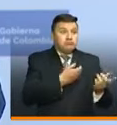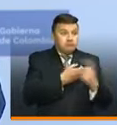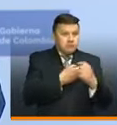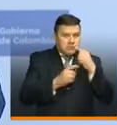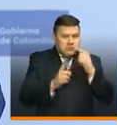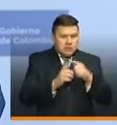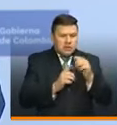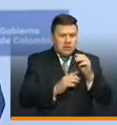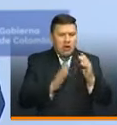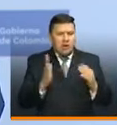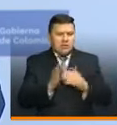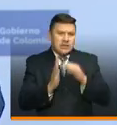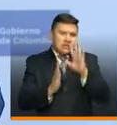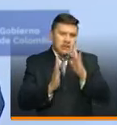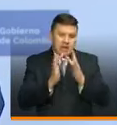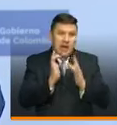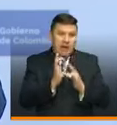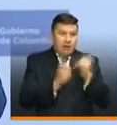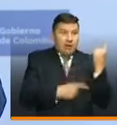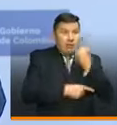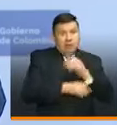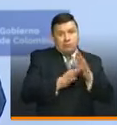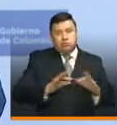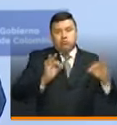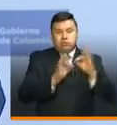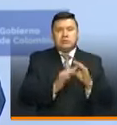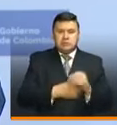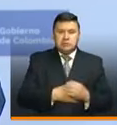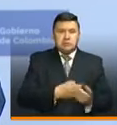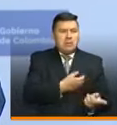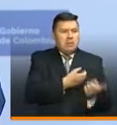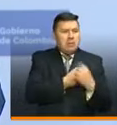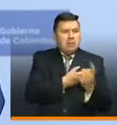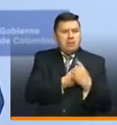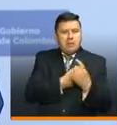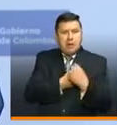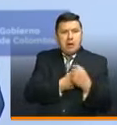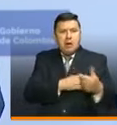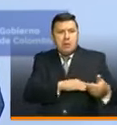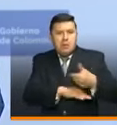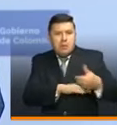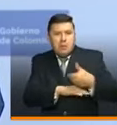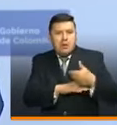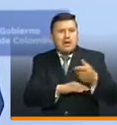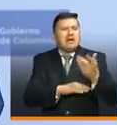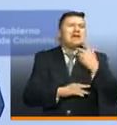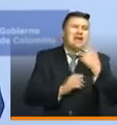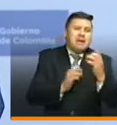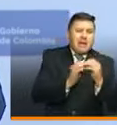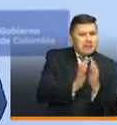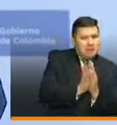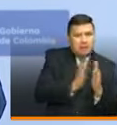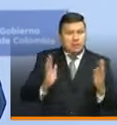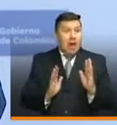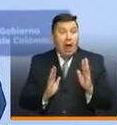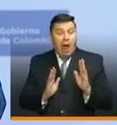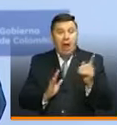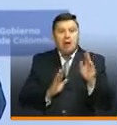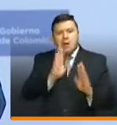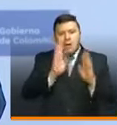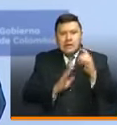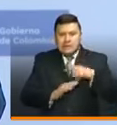hasta el 5 de abril, porque cada día cuenta, pero recibimos de ustedes la solicitud de extender el proceso y lo